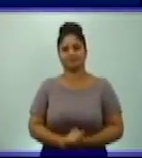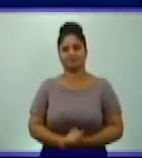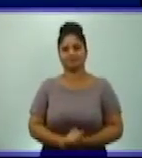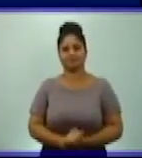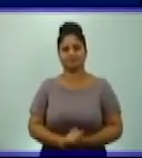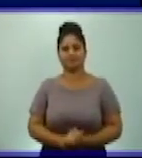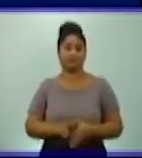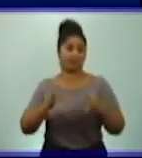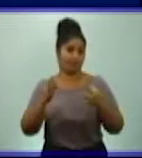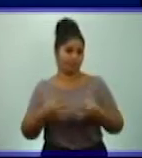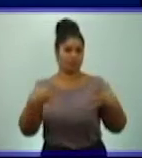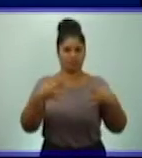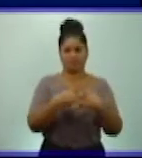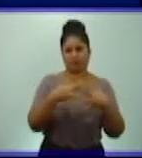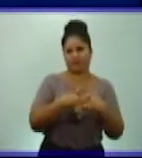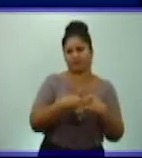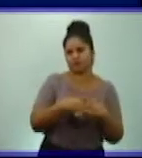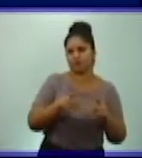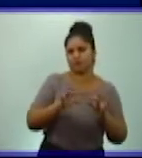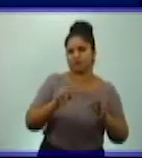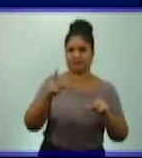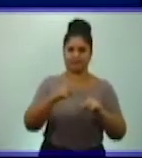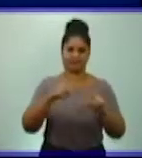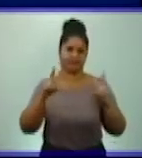la vida en vanidades.